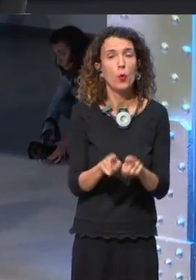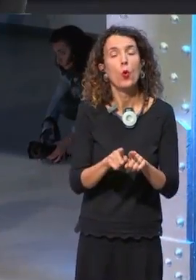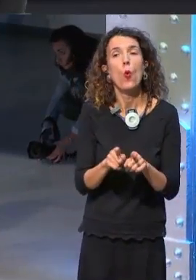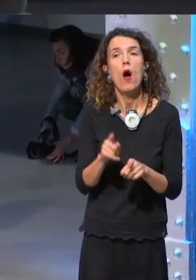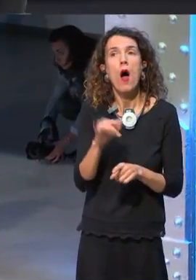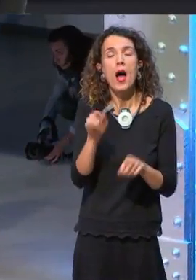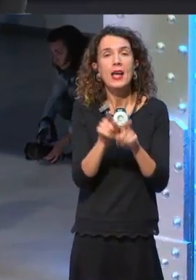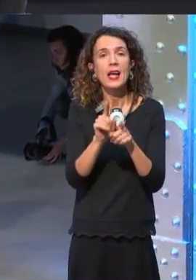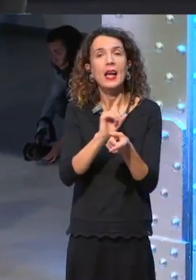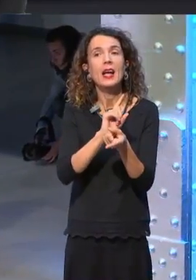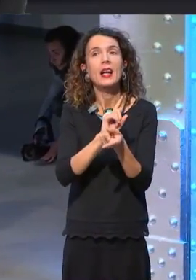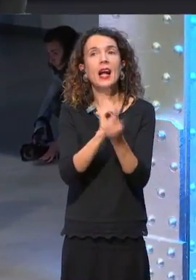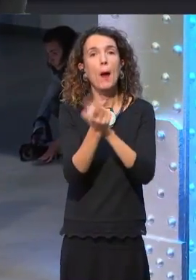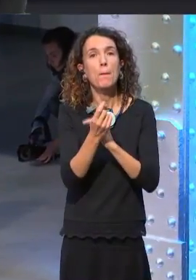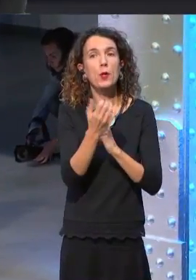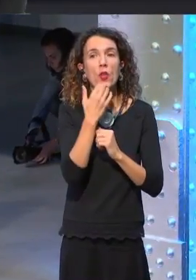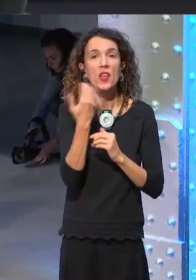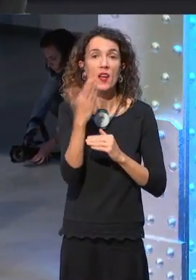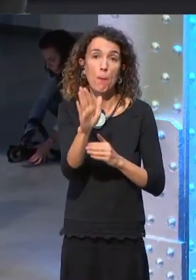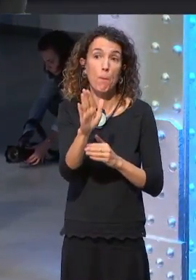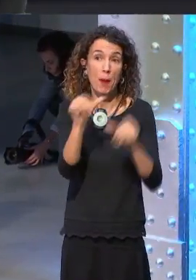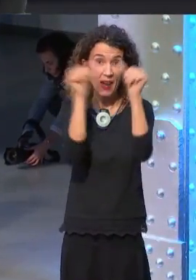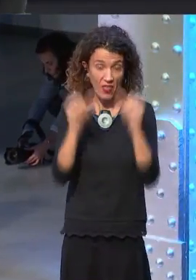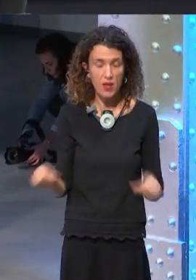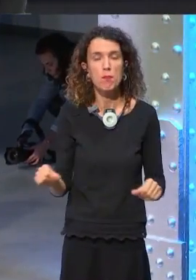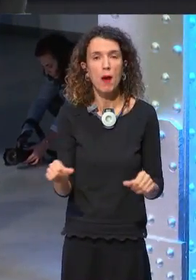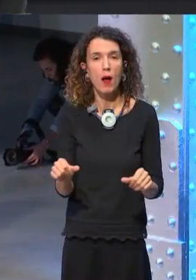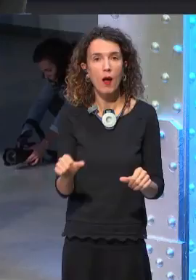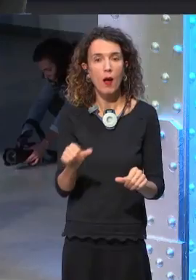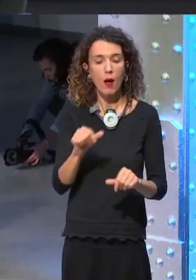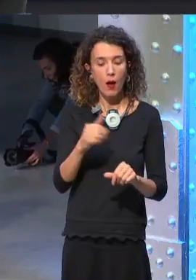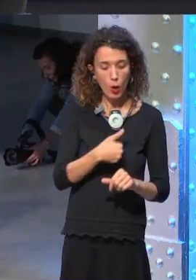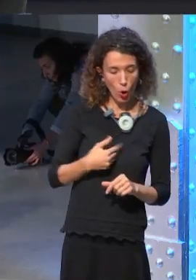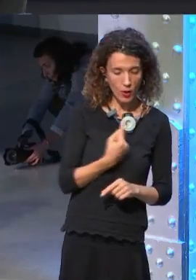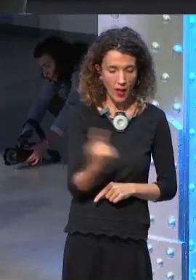un cambio en el paradigma de quién hace qué.